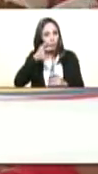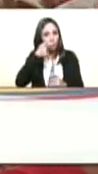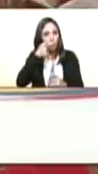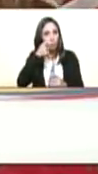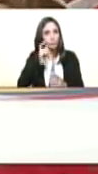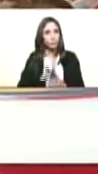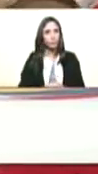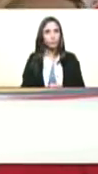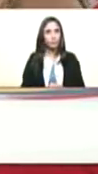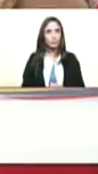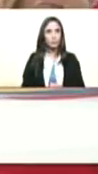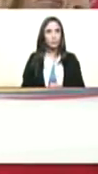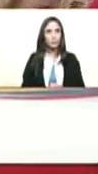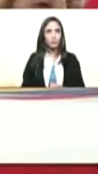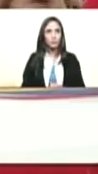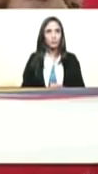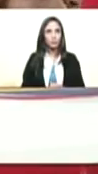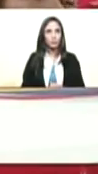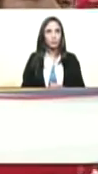Solo el pueblo